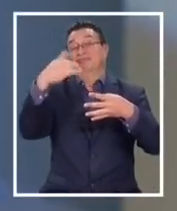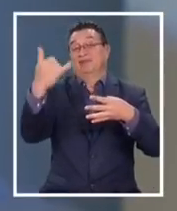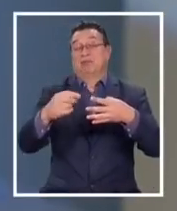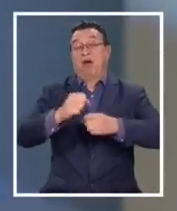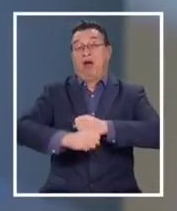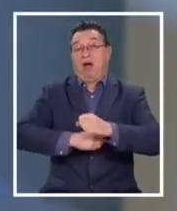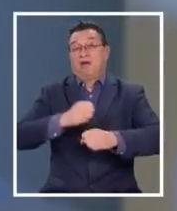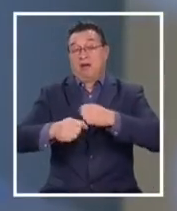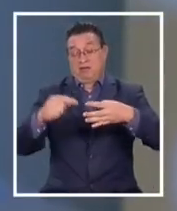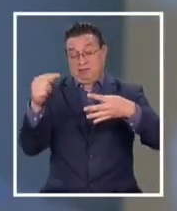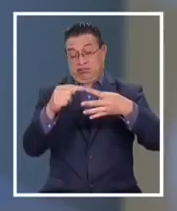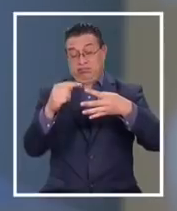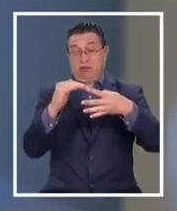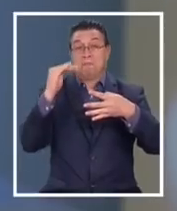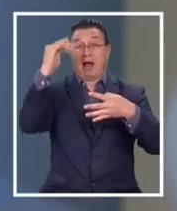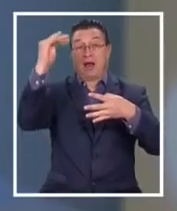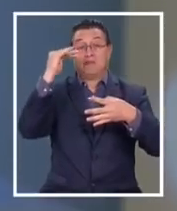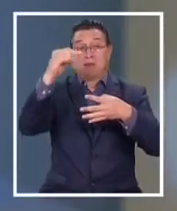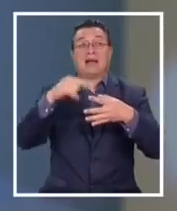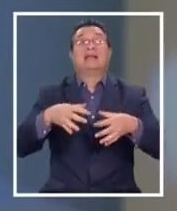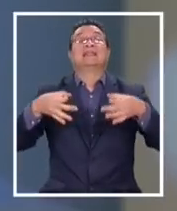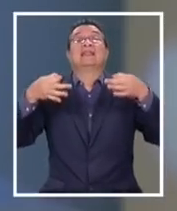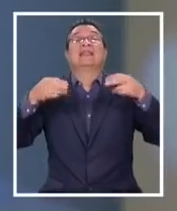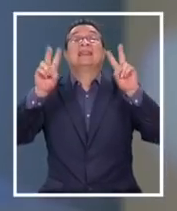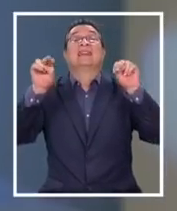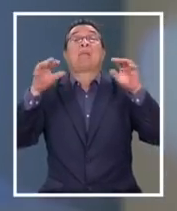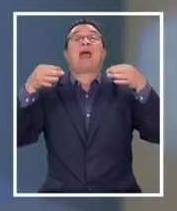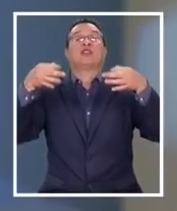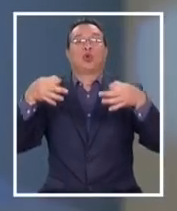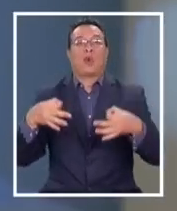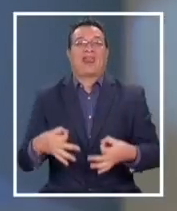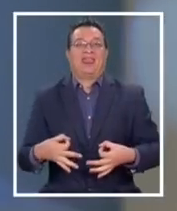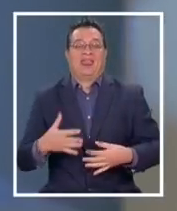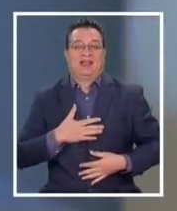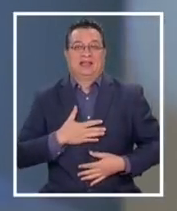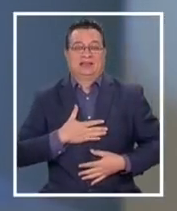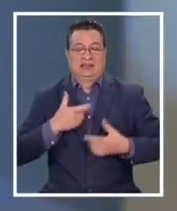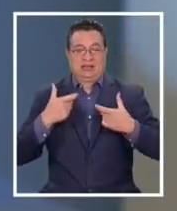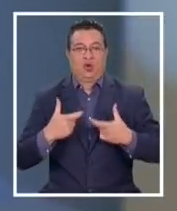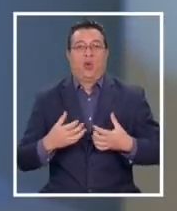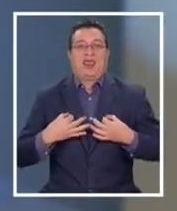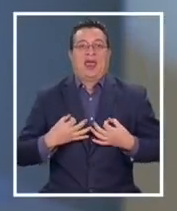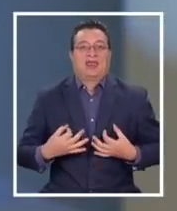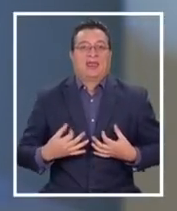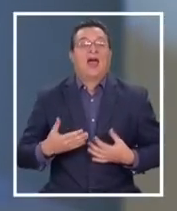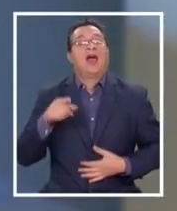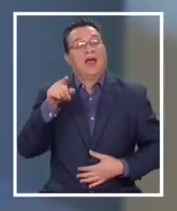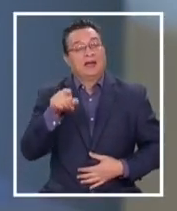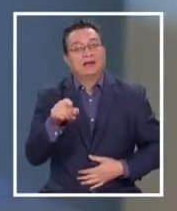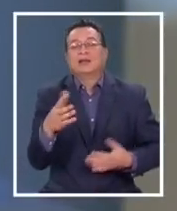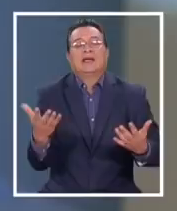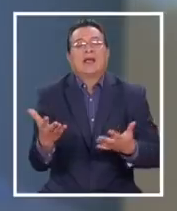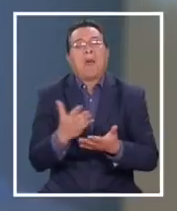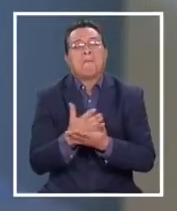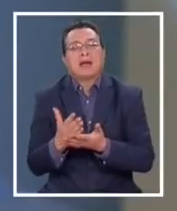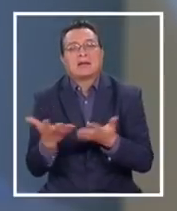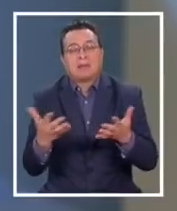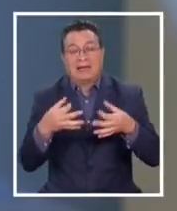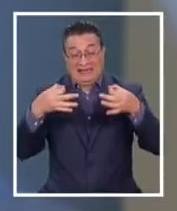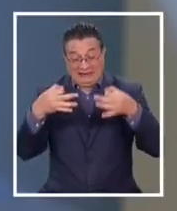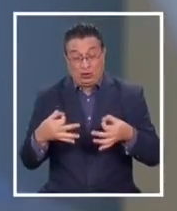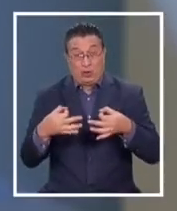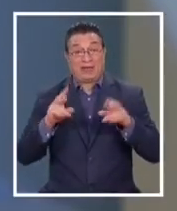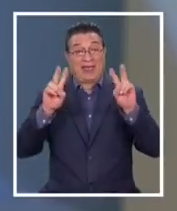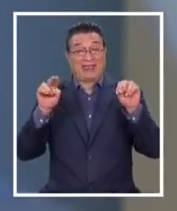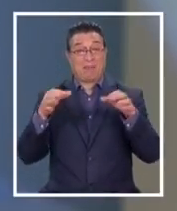años fue la primera prioridad, la seguridad. ¿Y qué pasa? Bueno, que la seguridad